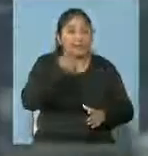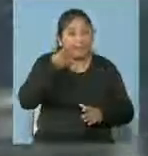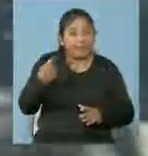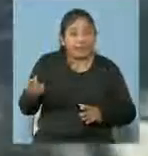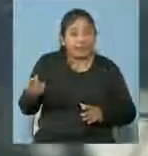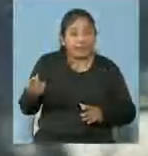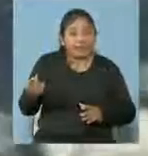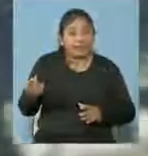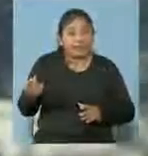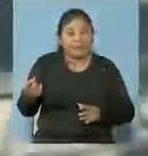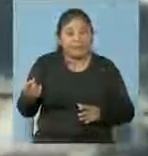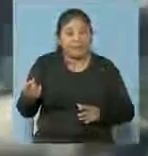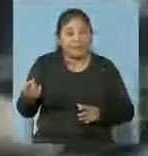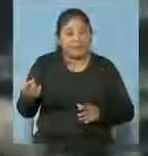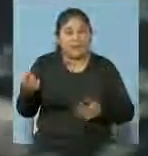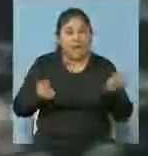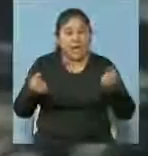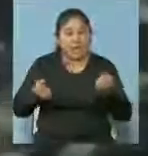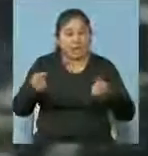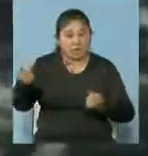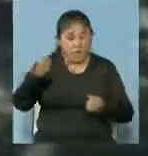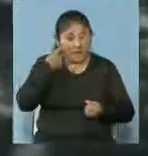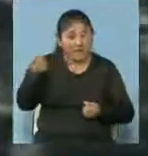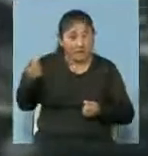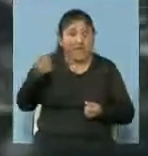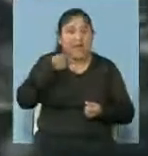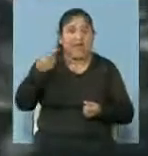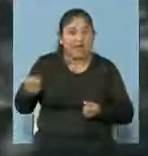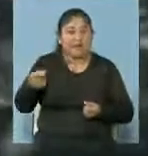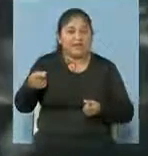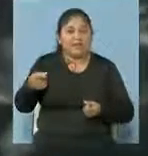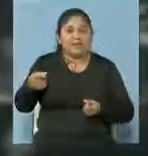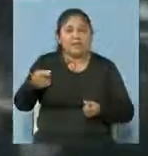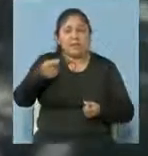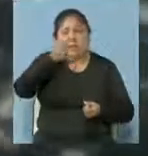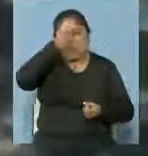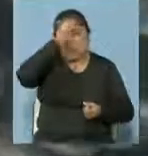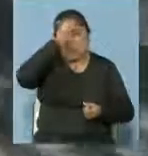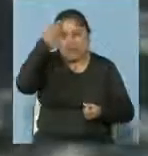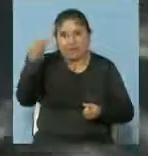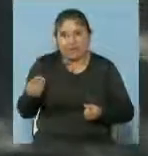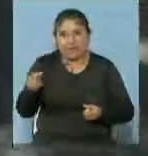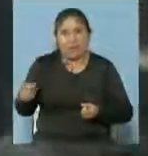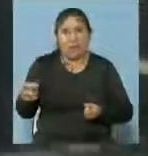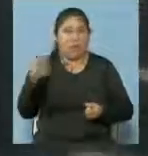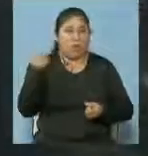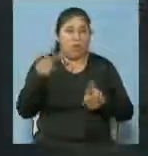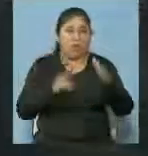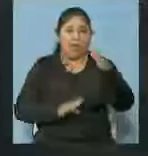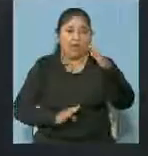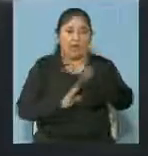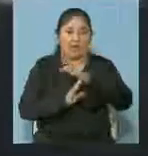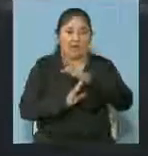vehículo había un efectivo policial, un sargento ya a punto de cumplir su retiro, que había activado